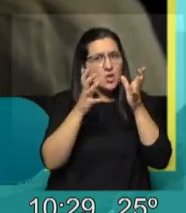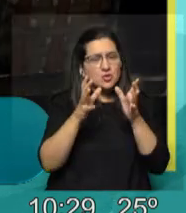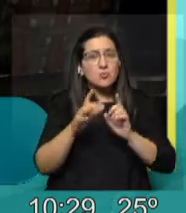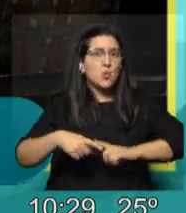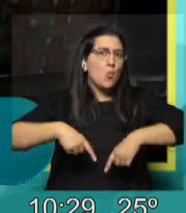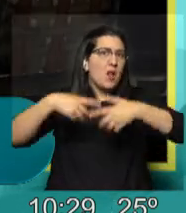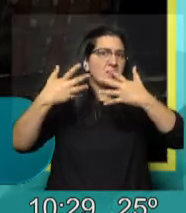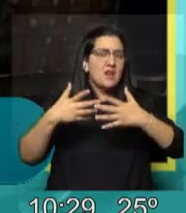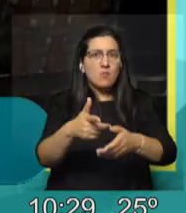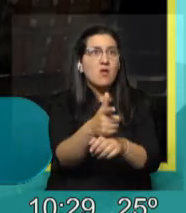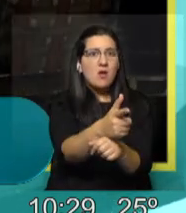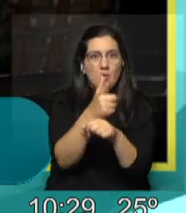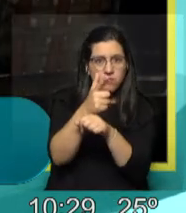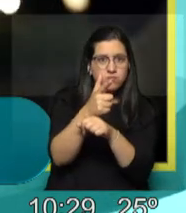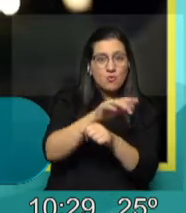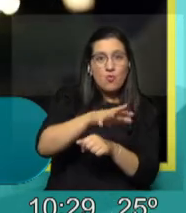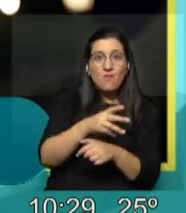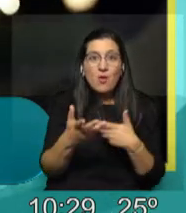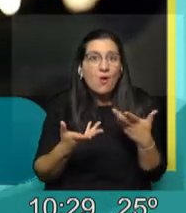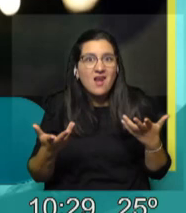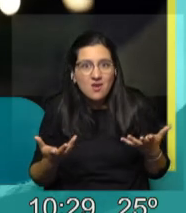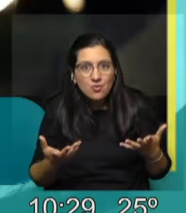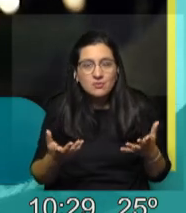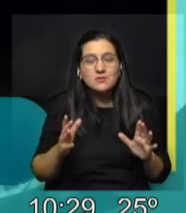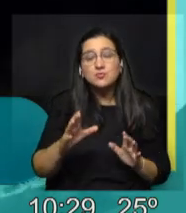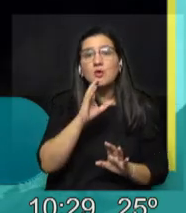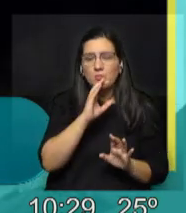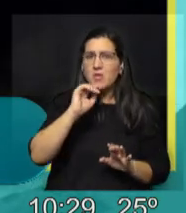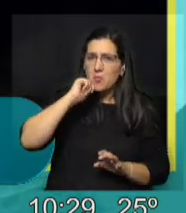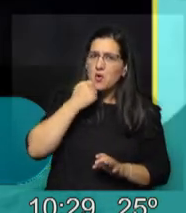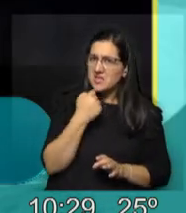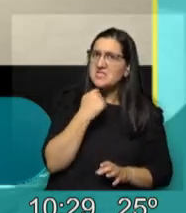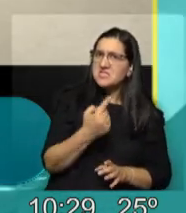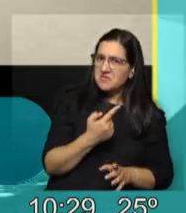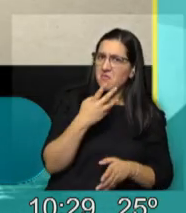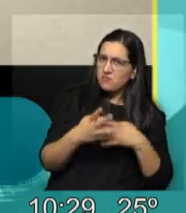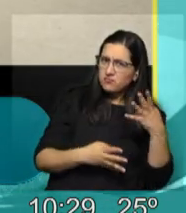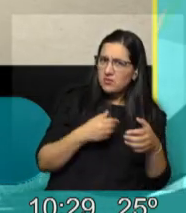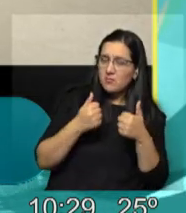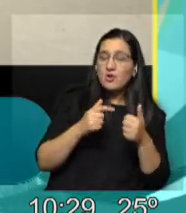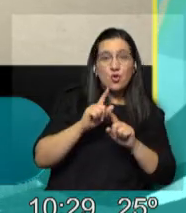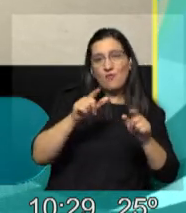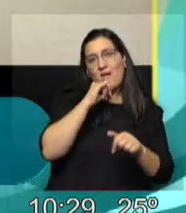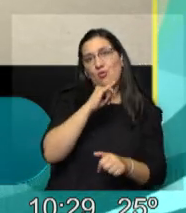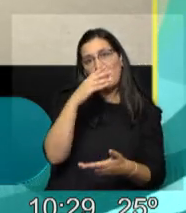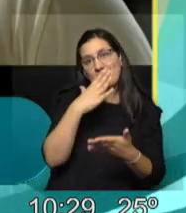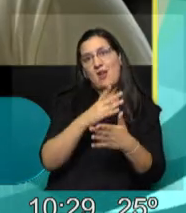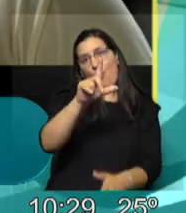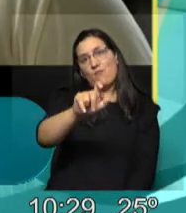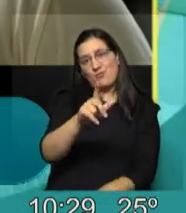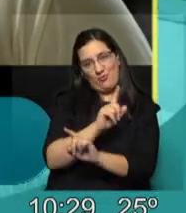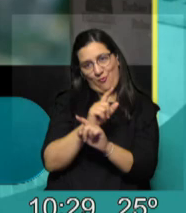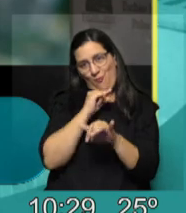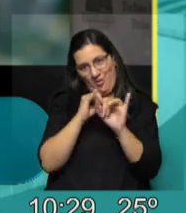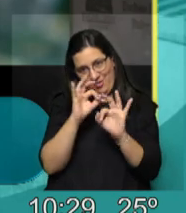chumbo? Es una comedia, sirve, funciona muy bien. No voy a contar el final, obviamente. Por favor.